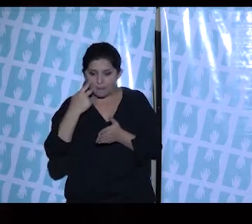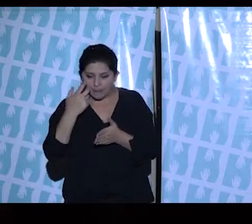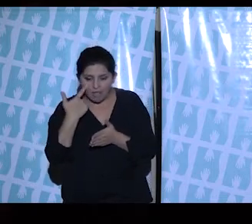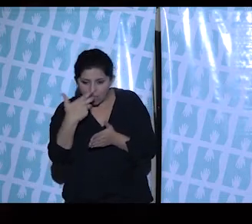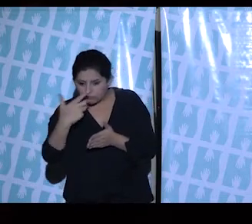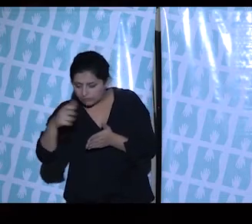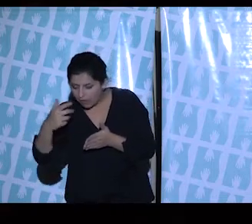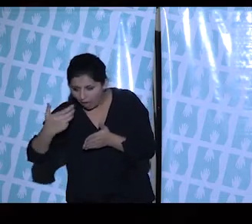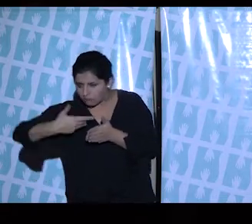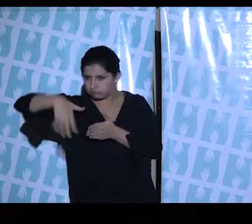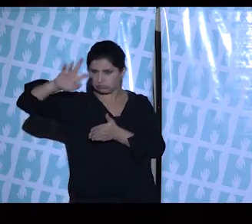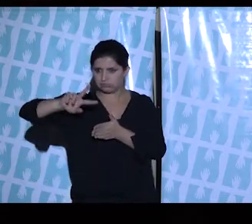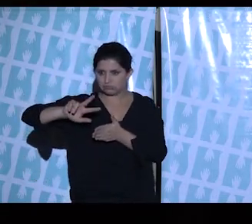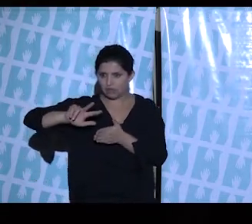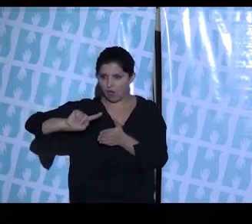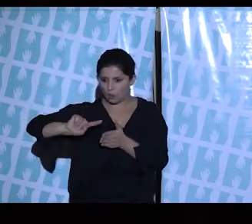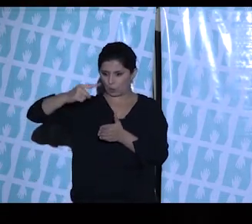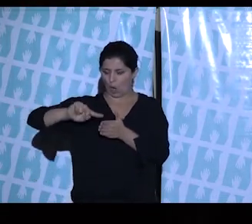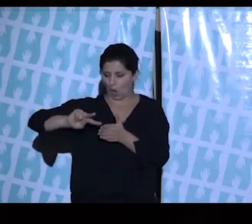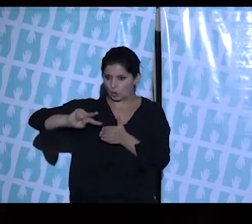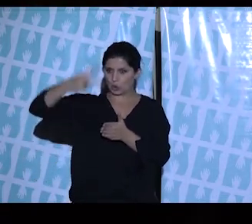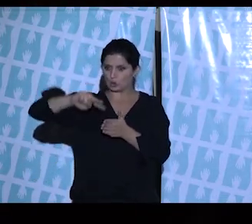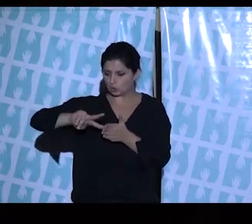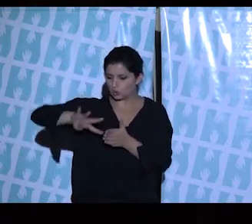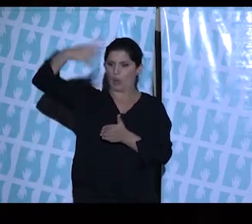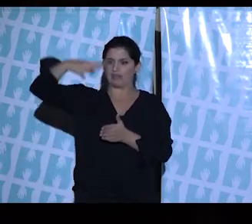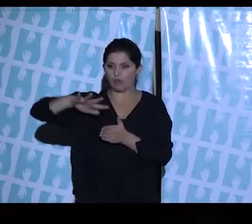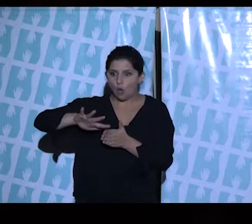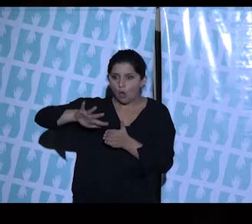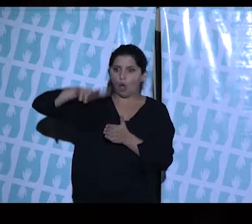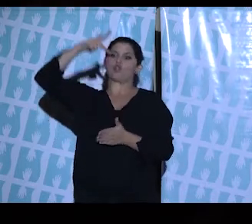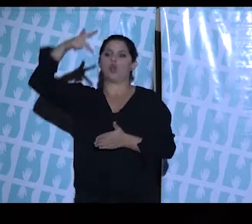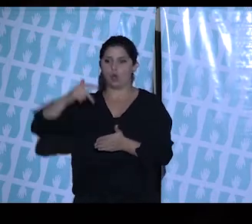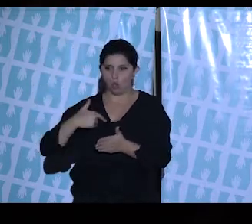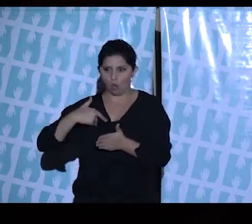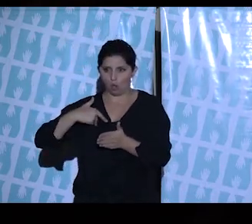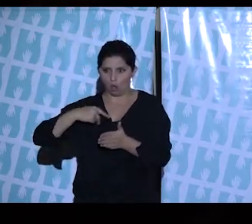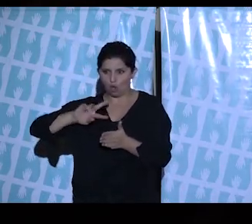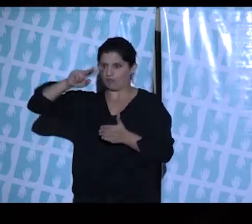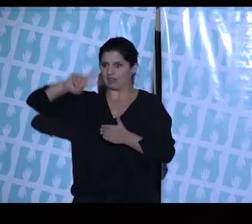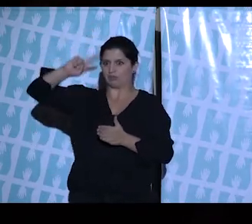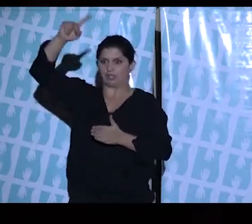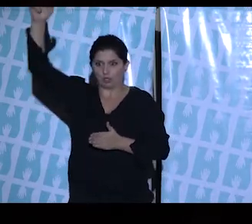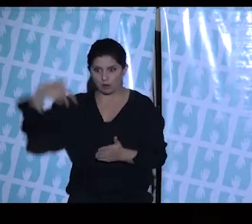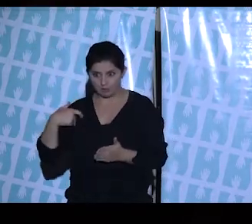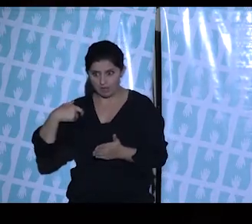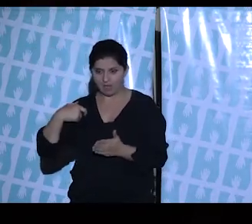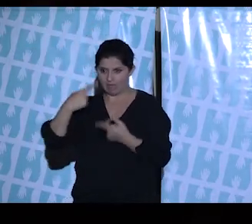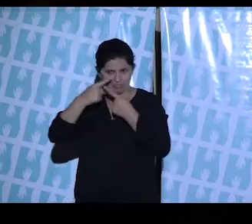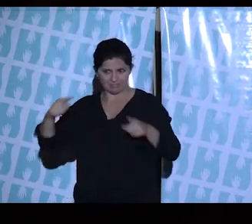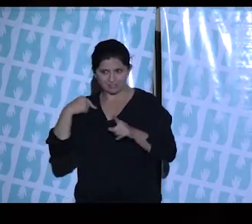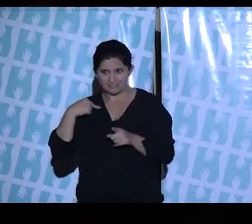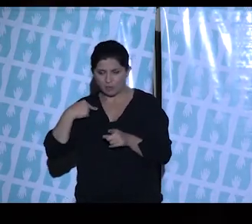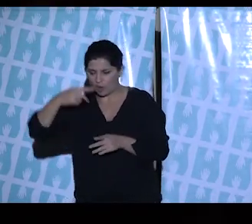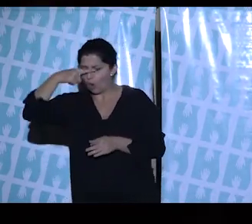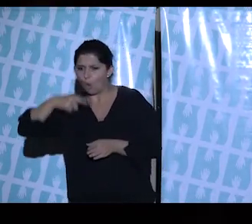que se llama una progresión geométrica. Pero en los últimos 10 o 15 años,